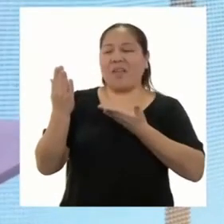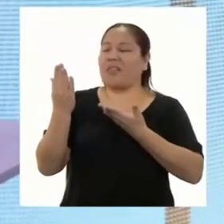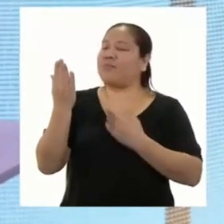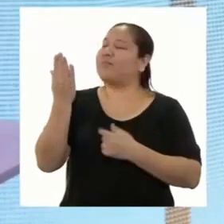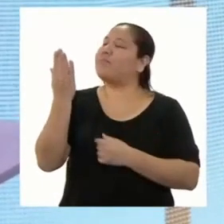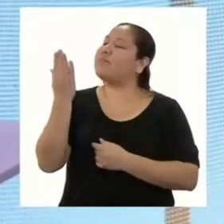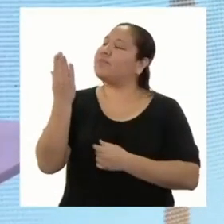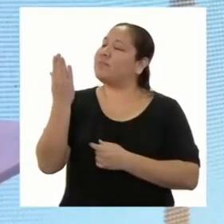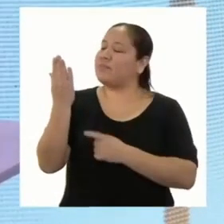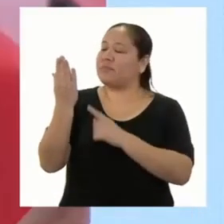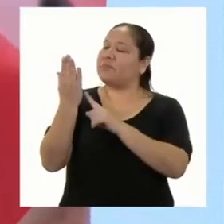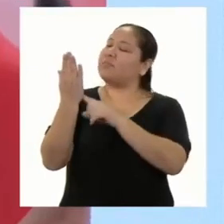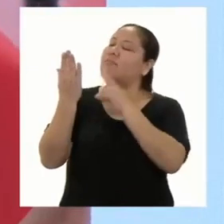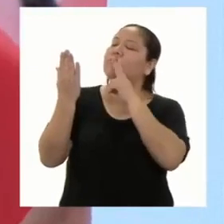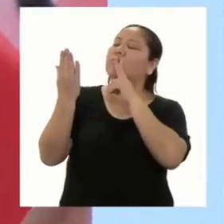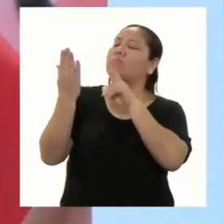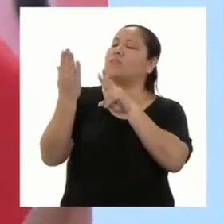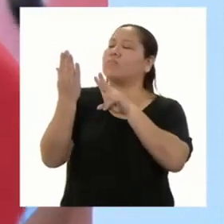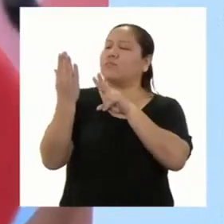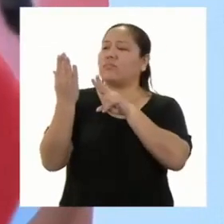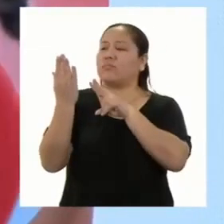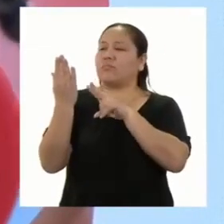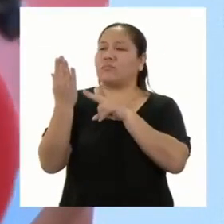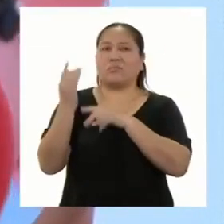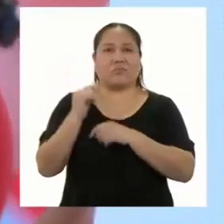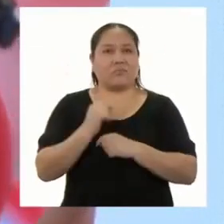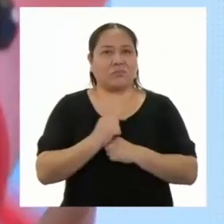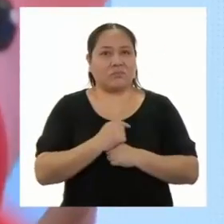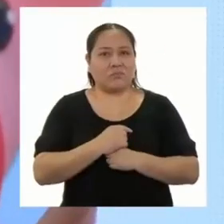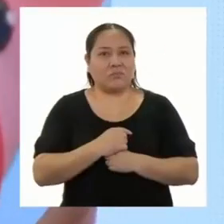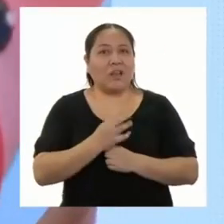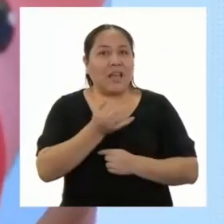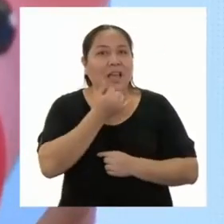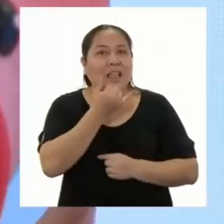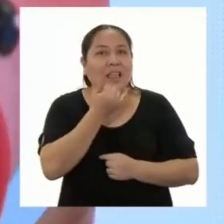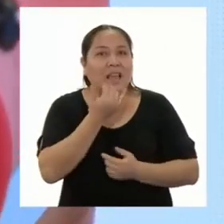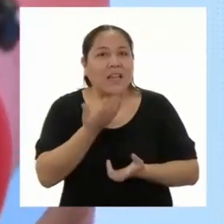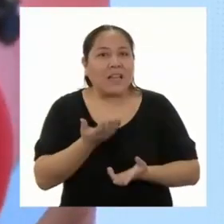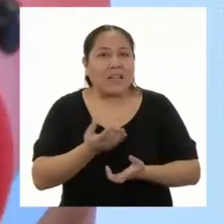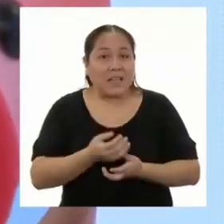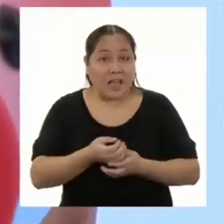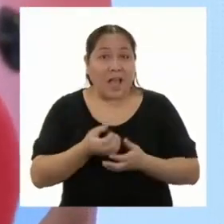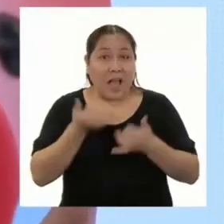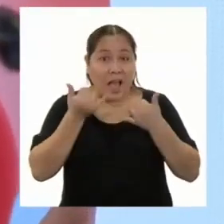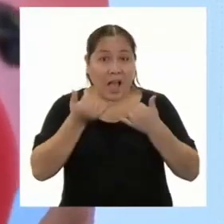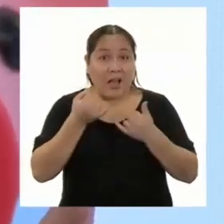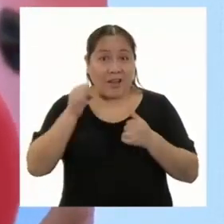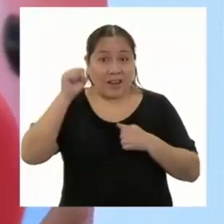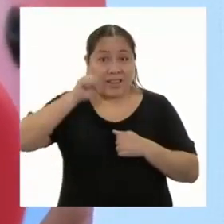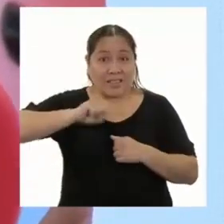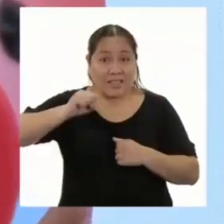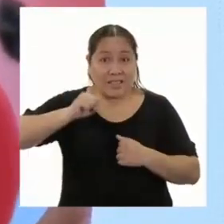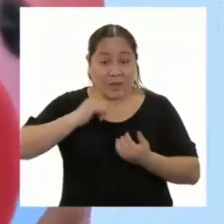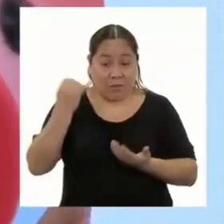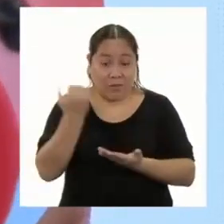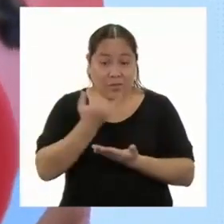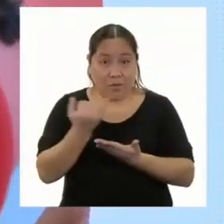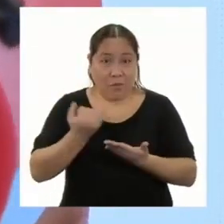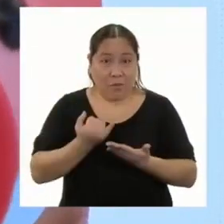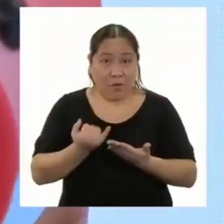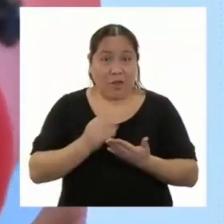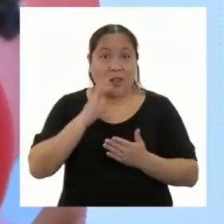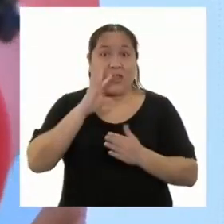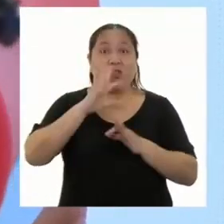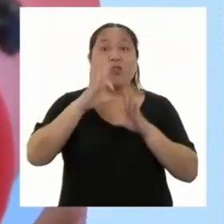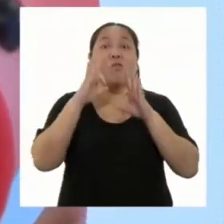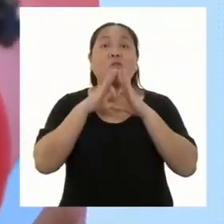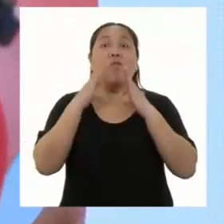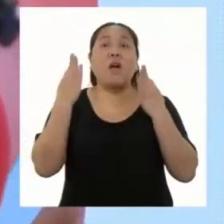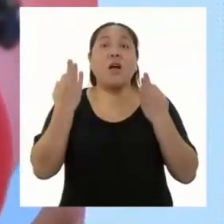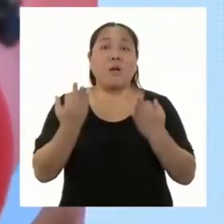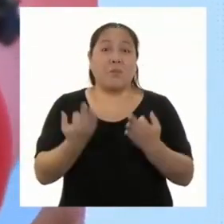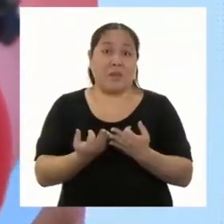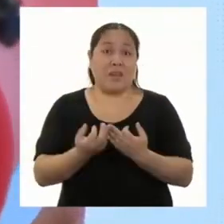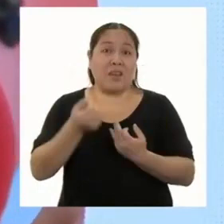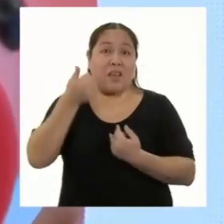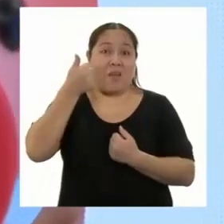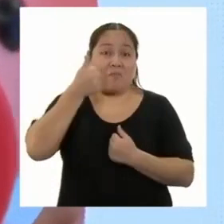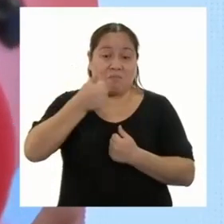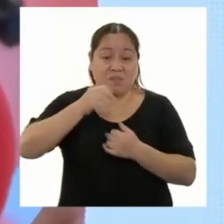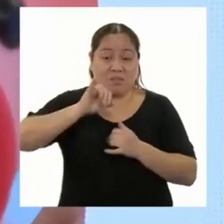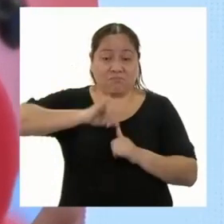mí? A ver. ¿Y qué tal? ¿Ahora sí vas a poder hacer un dibujo de tu familia de